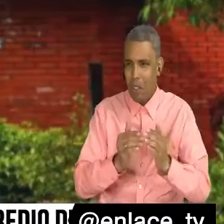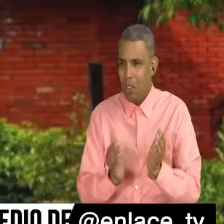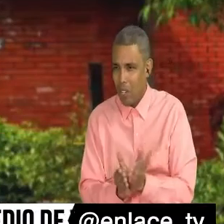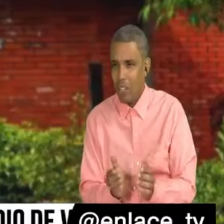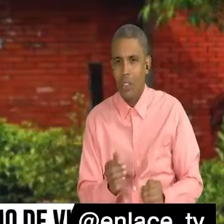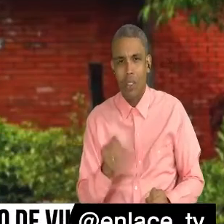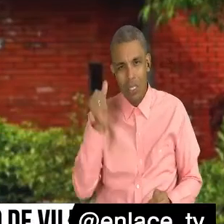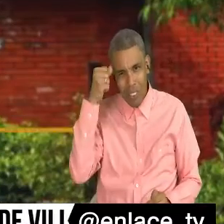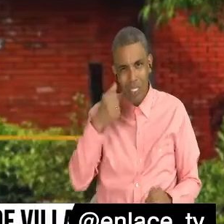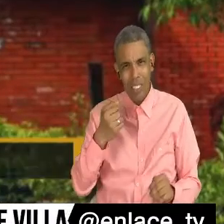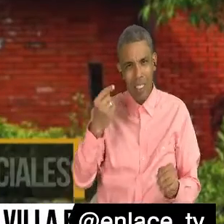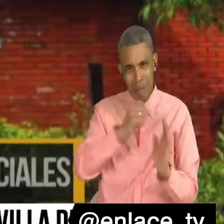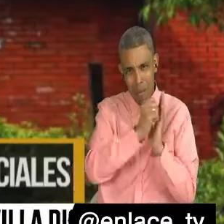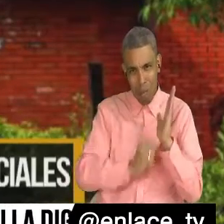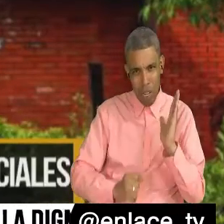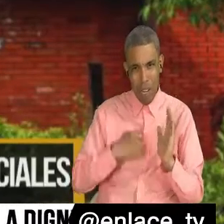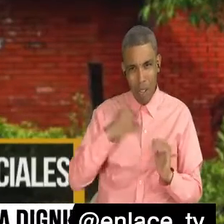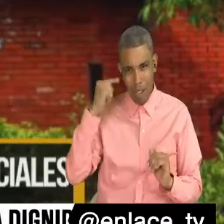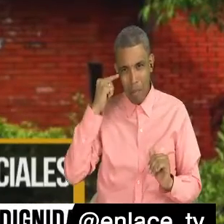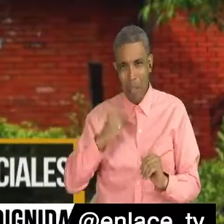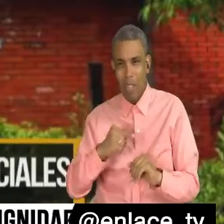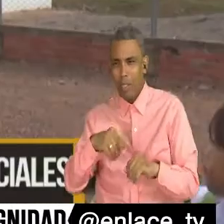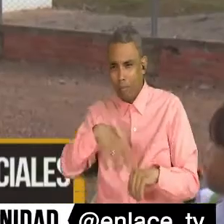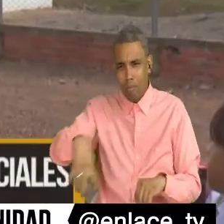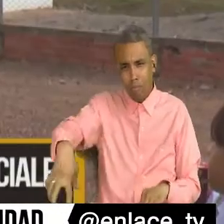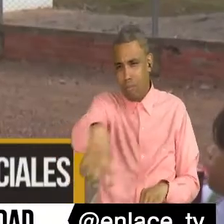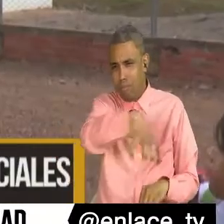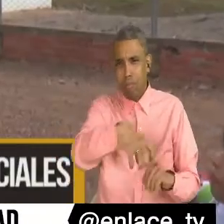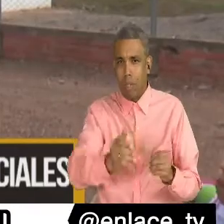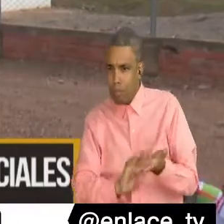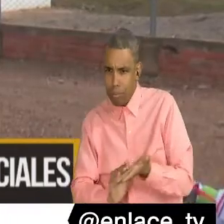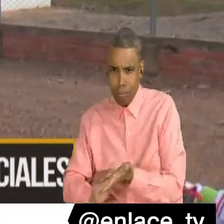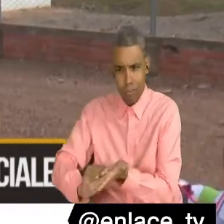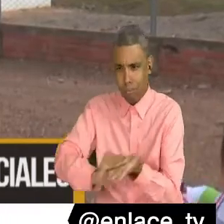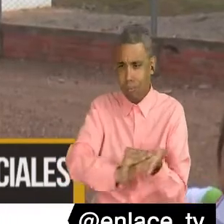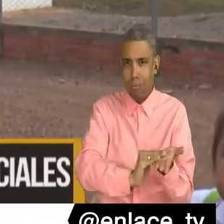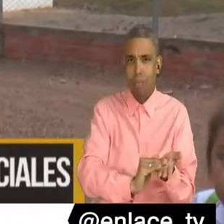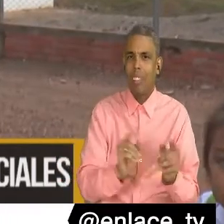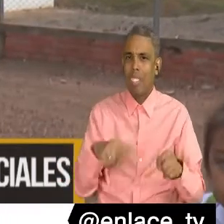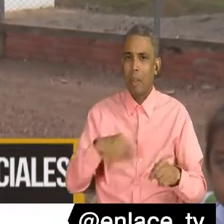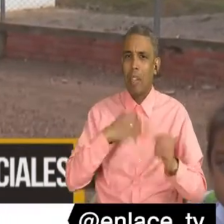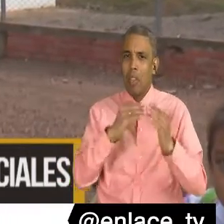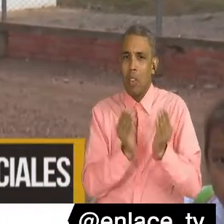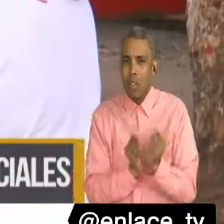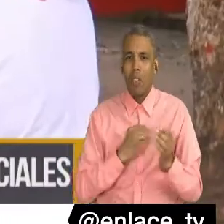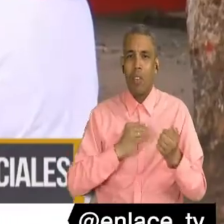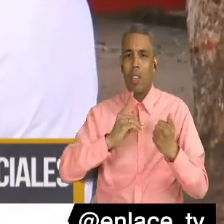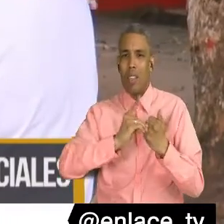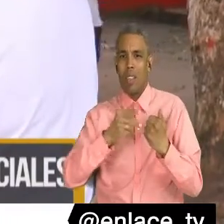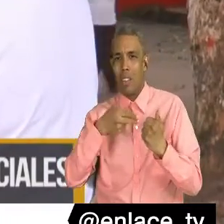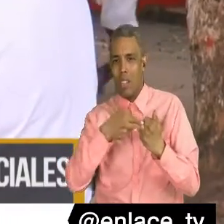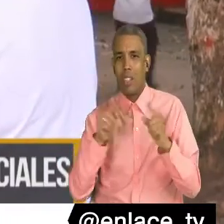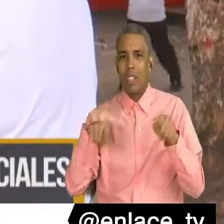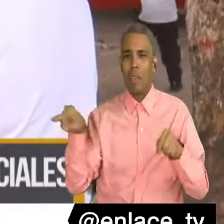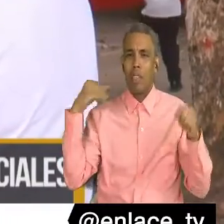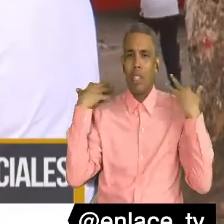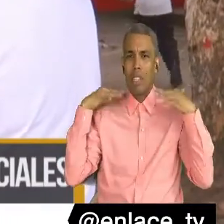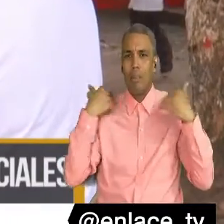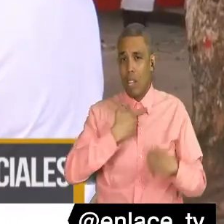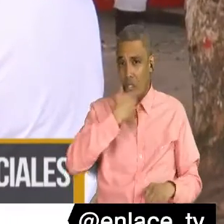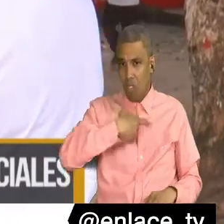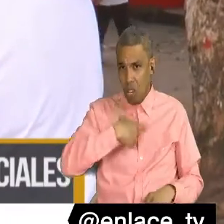beneficiará inicialmente al Diego Hernández de Gallego y la institución educativa del corregimiento San Rafael de Chucurí, donde se ejecutarán las obras de